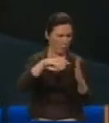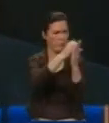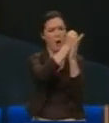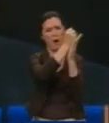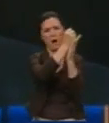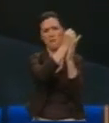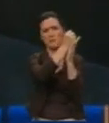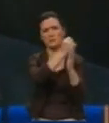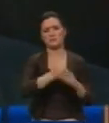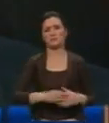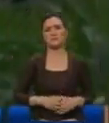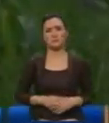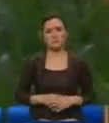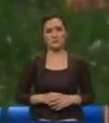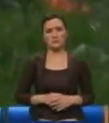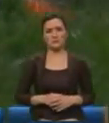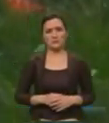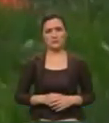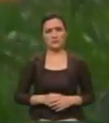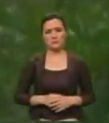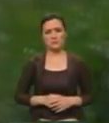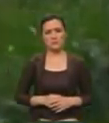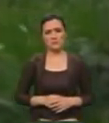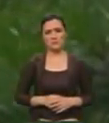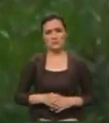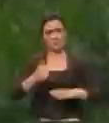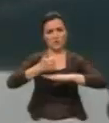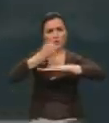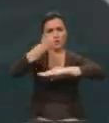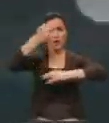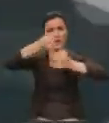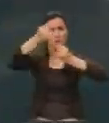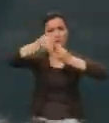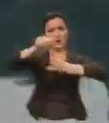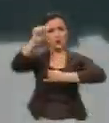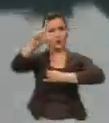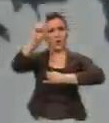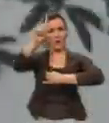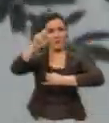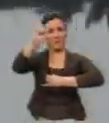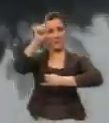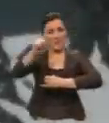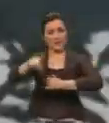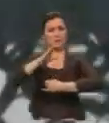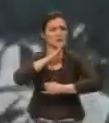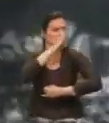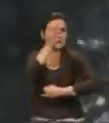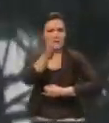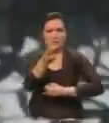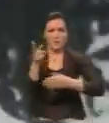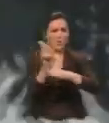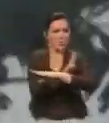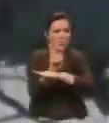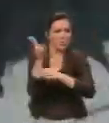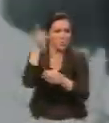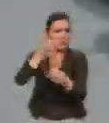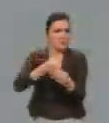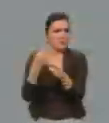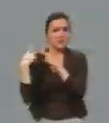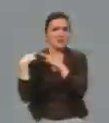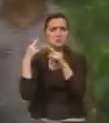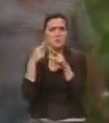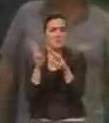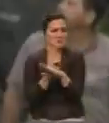contra una montaña, una roca. Según el comandante Aldaz, este avión militar era constantemente piloteado por la tripulación que estaba a